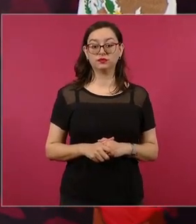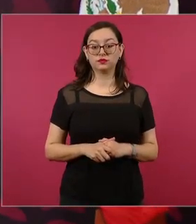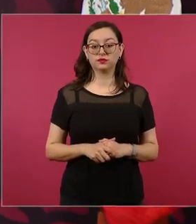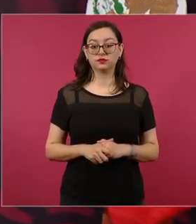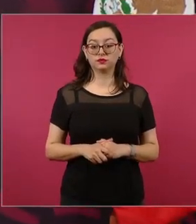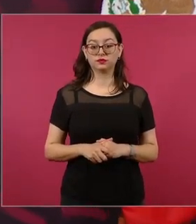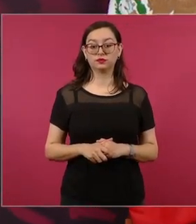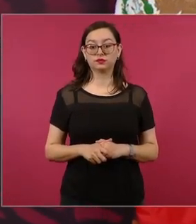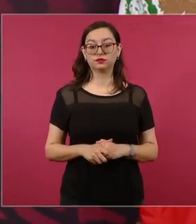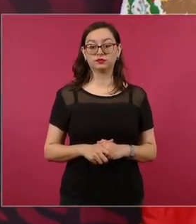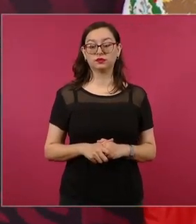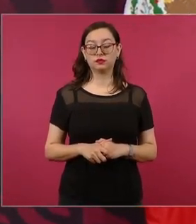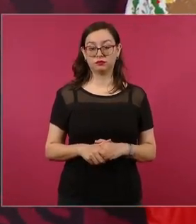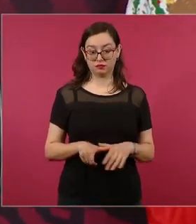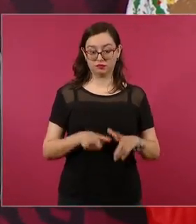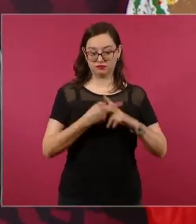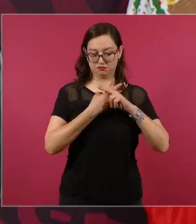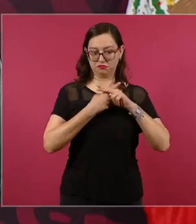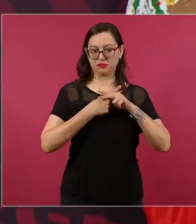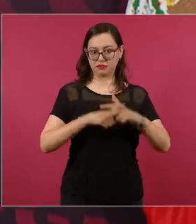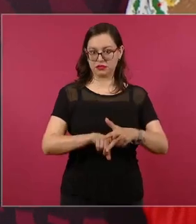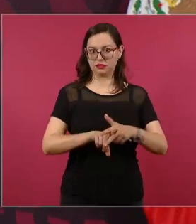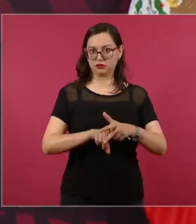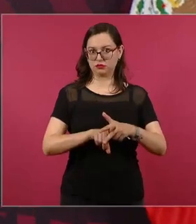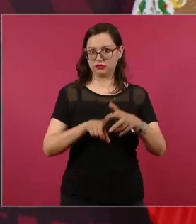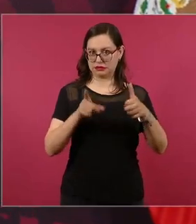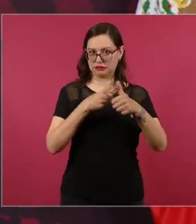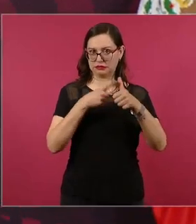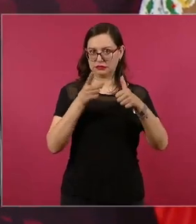con el